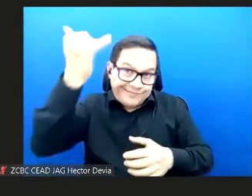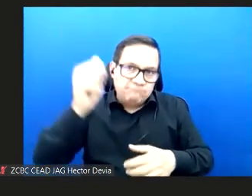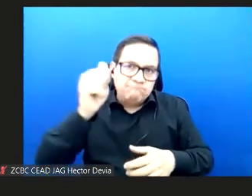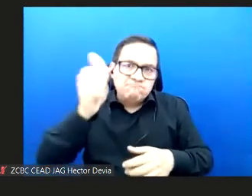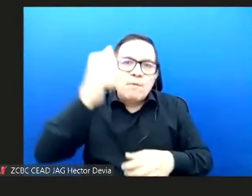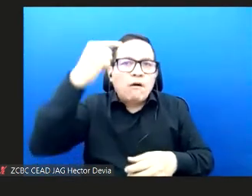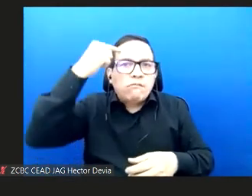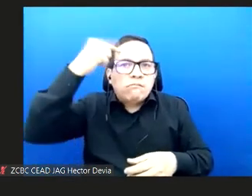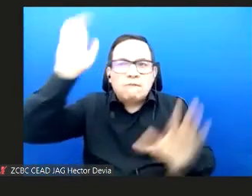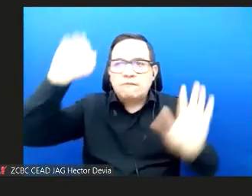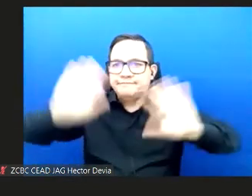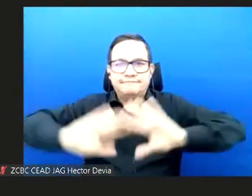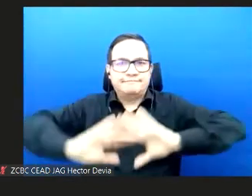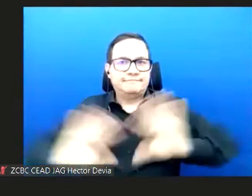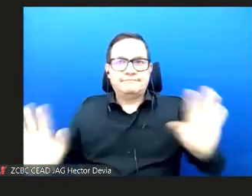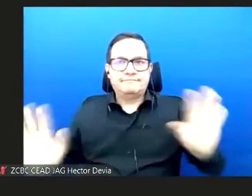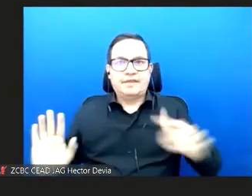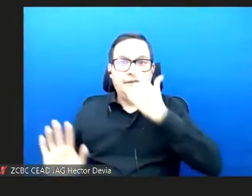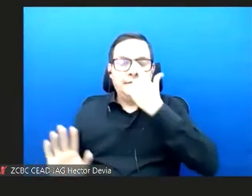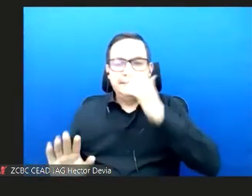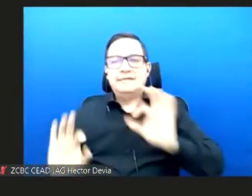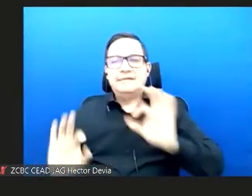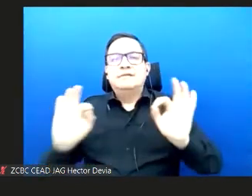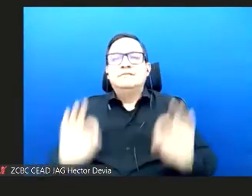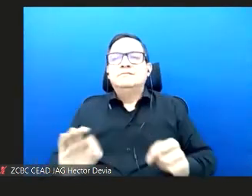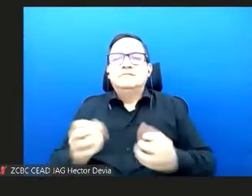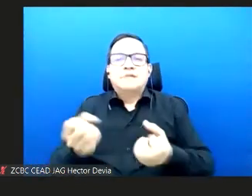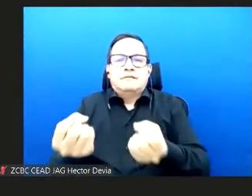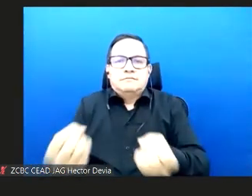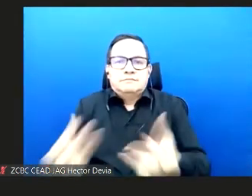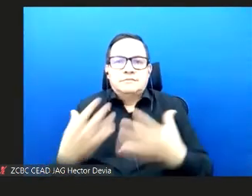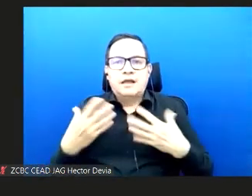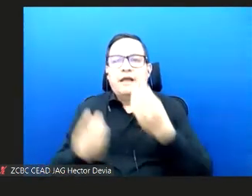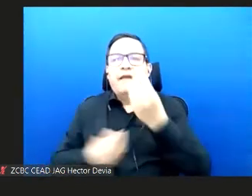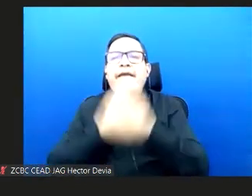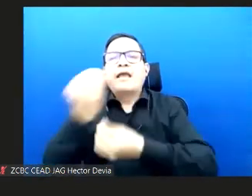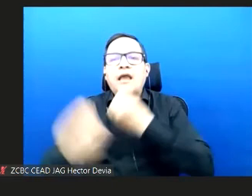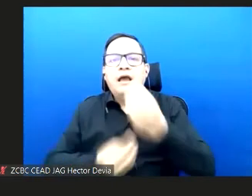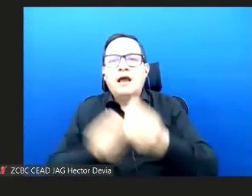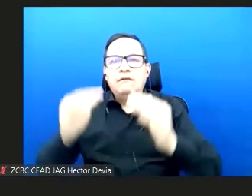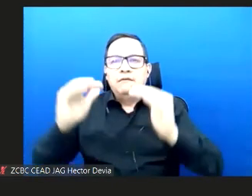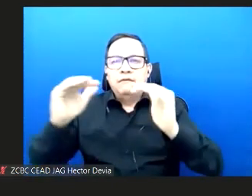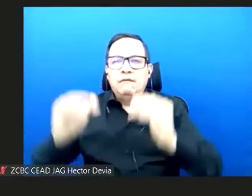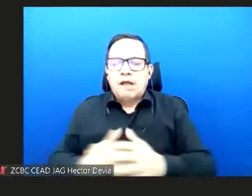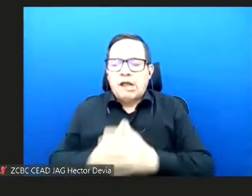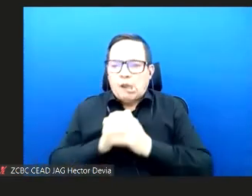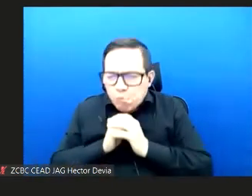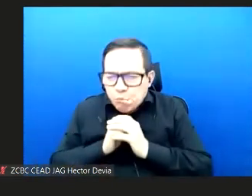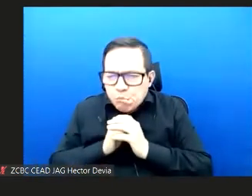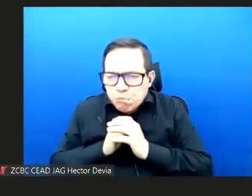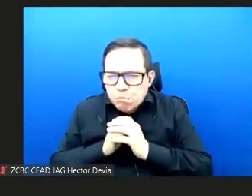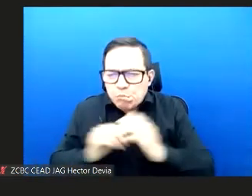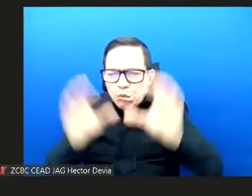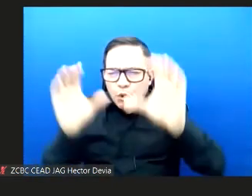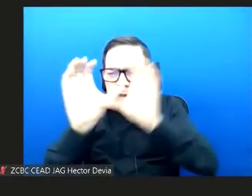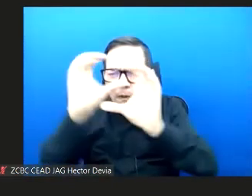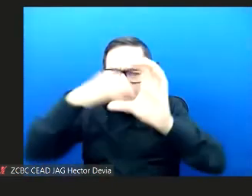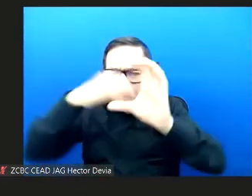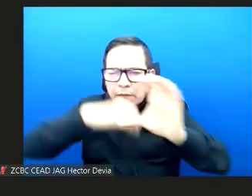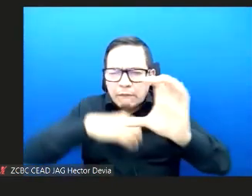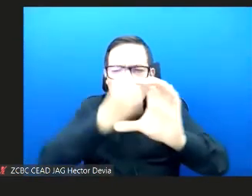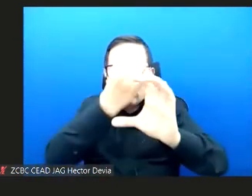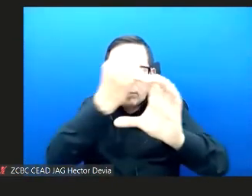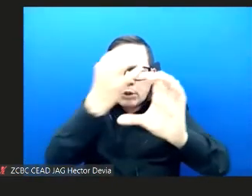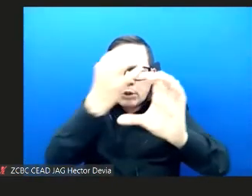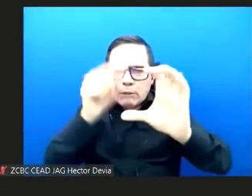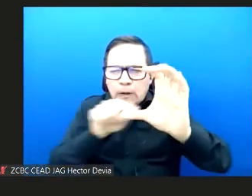Una vez hecho eso, nos dan las operaciones que tenemos que hacer con estos diagramas. Tenemos